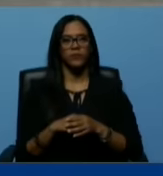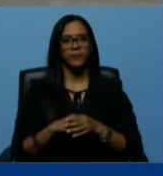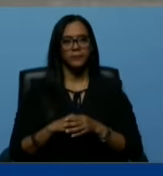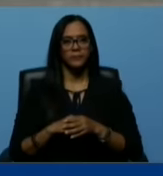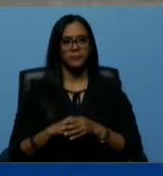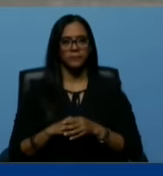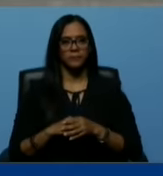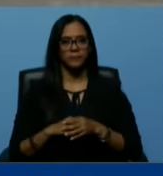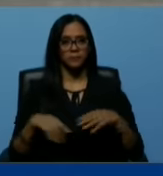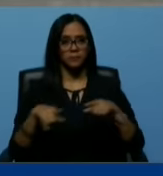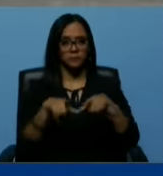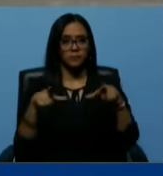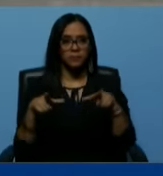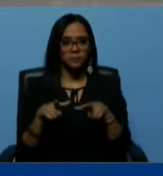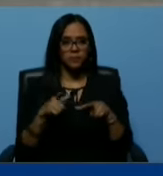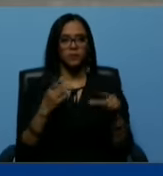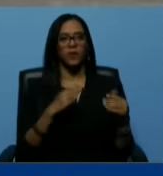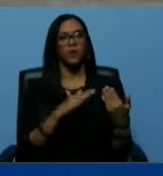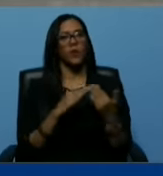de circuitos comunales.